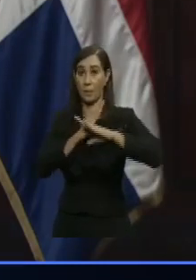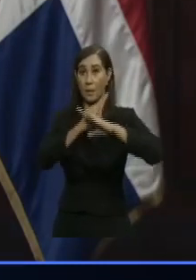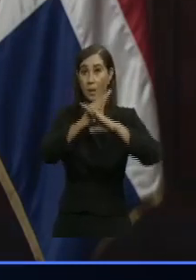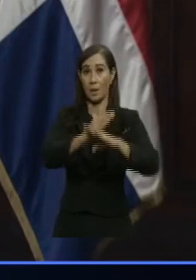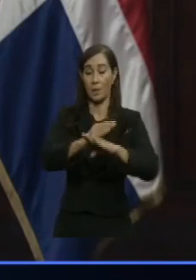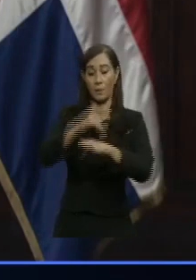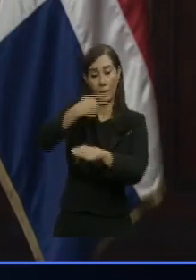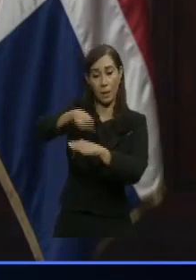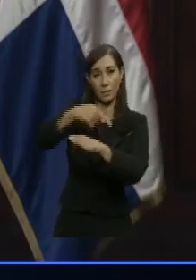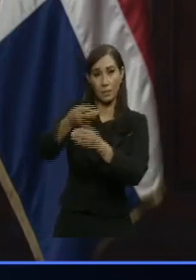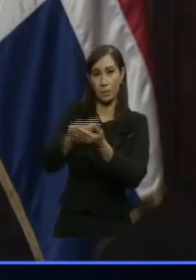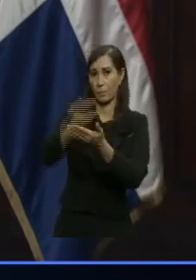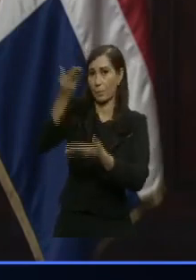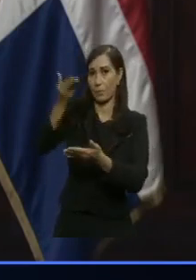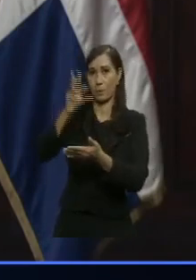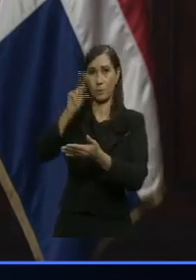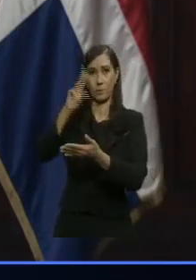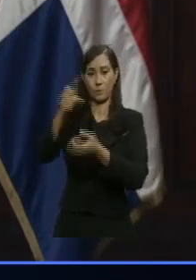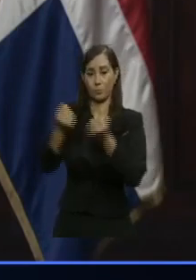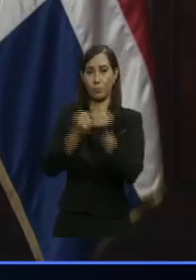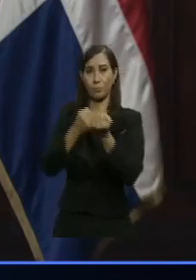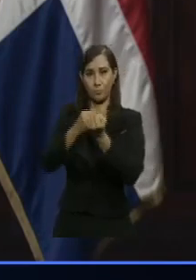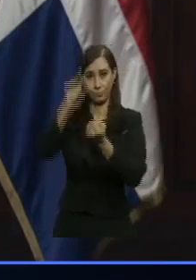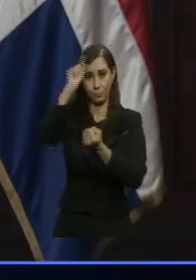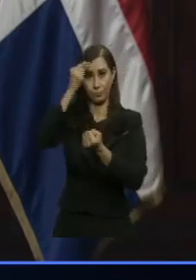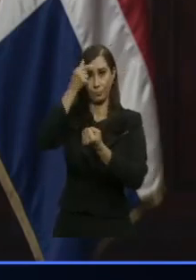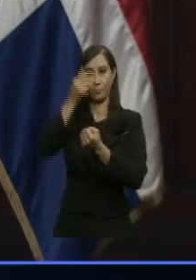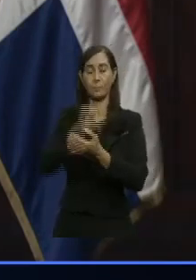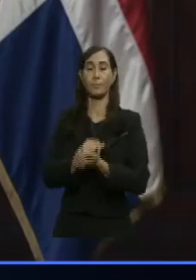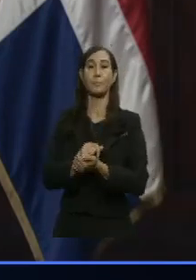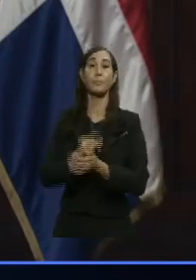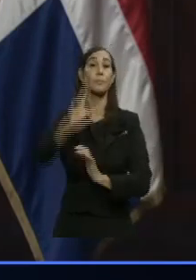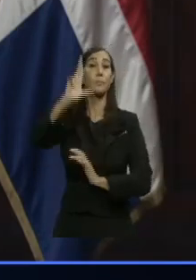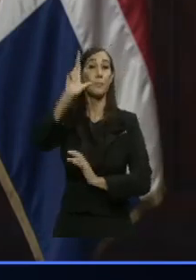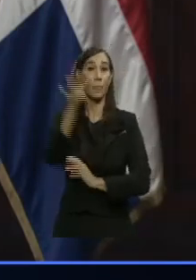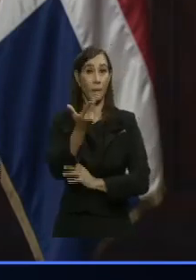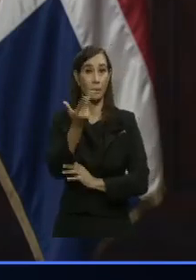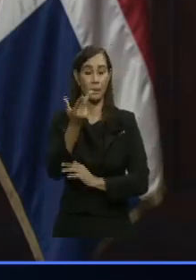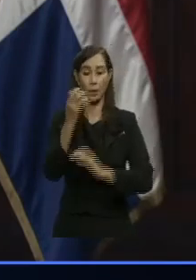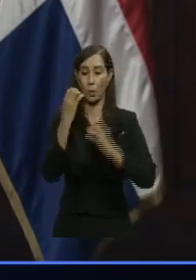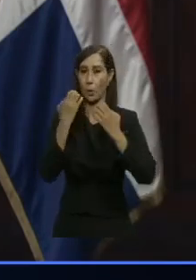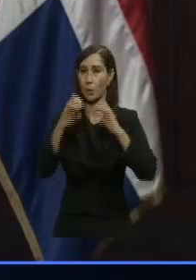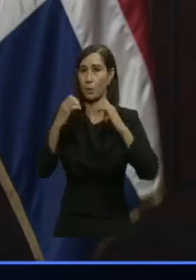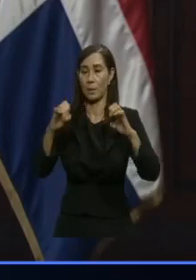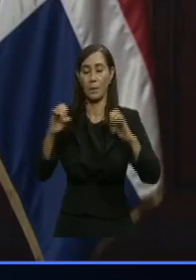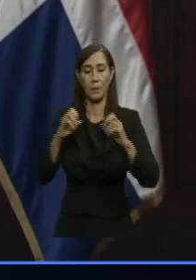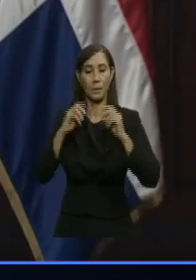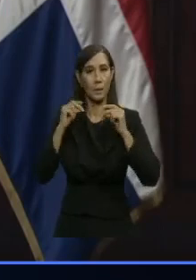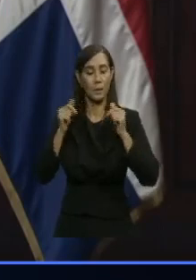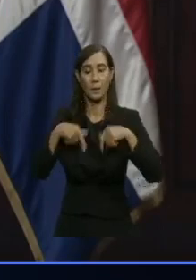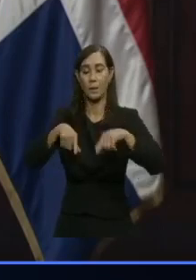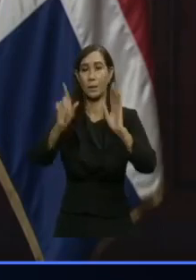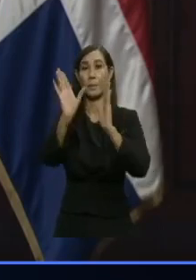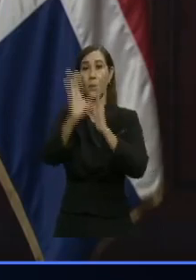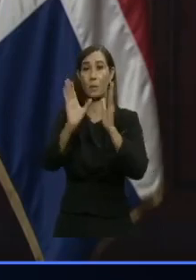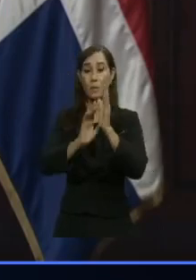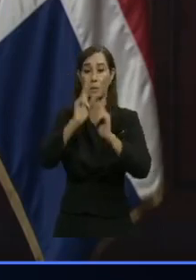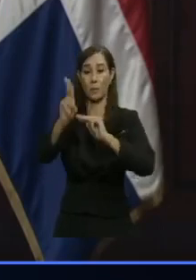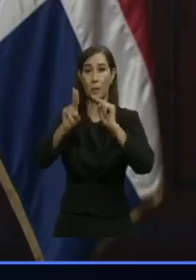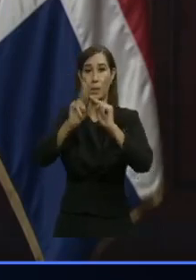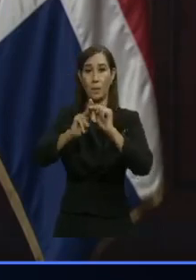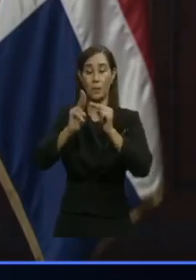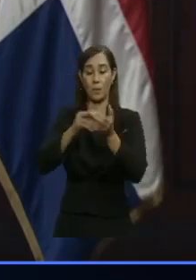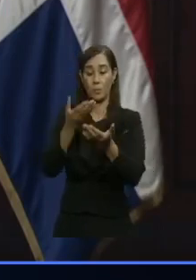que podría hacer de la canasta familiar entonces eso podría abaratar por último para que sigamos con un conversatorio el